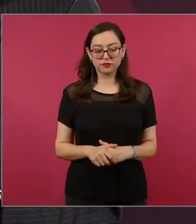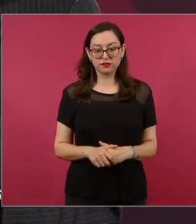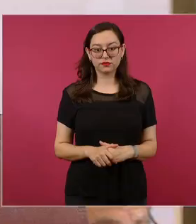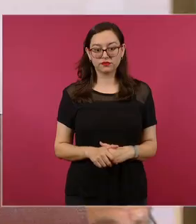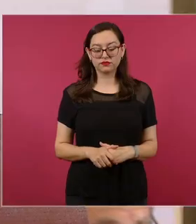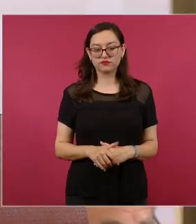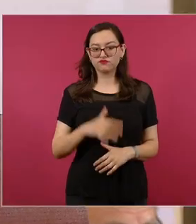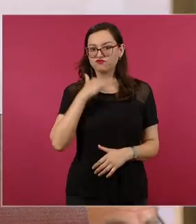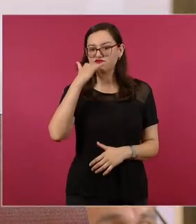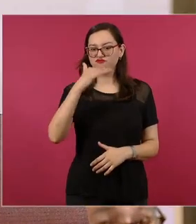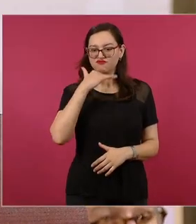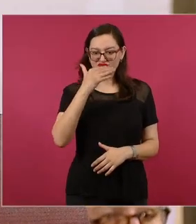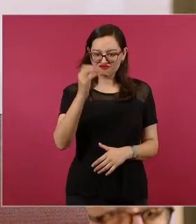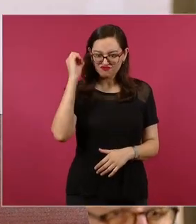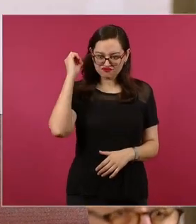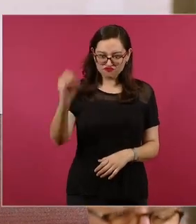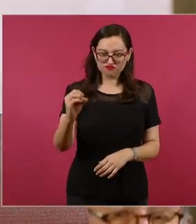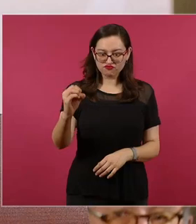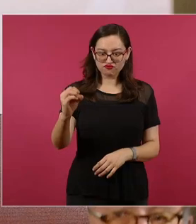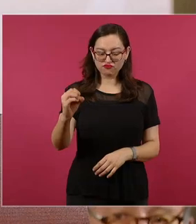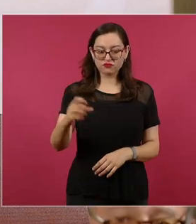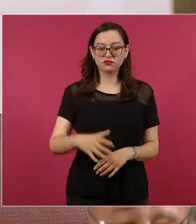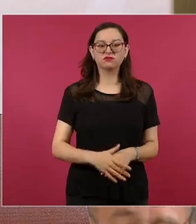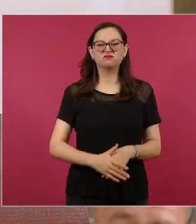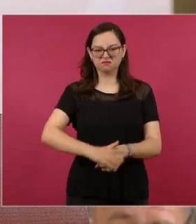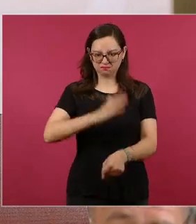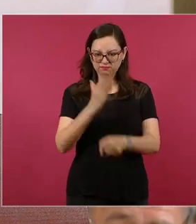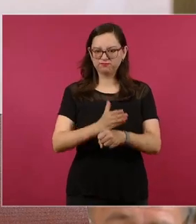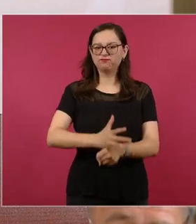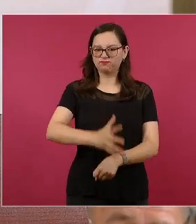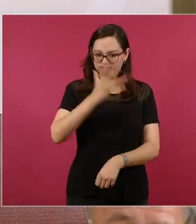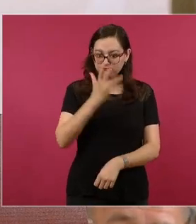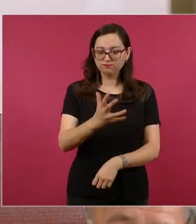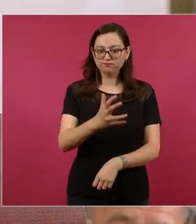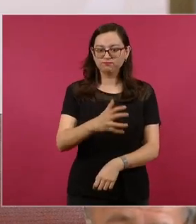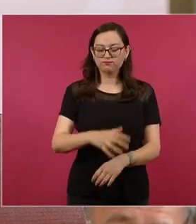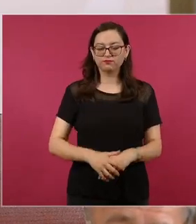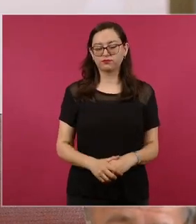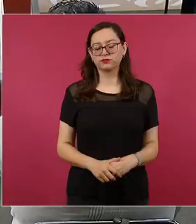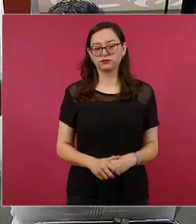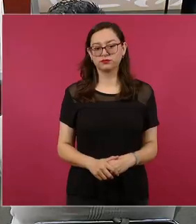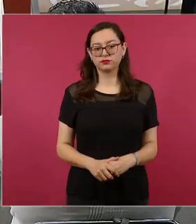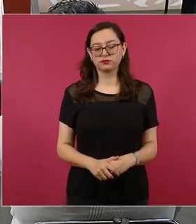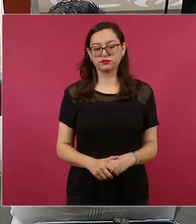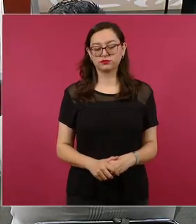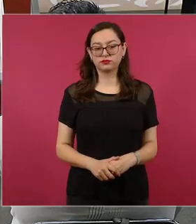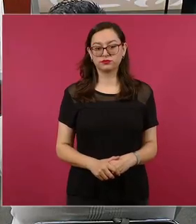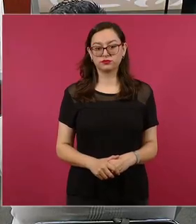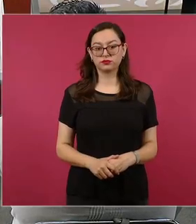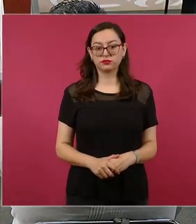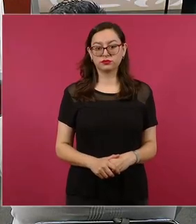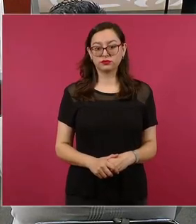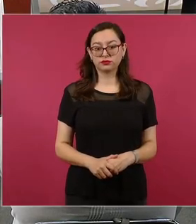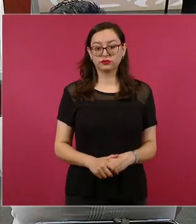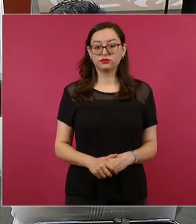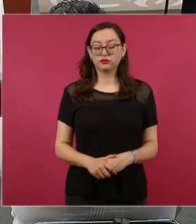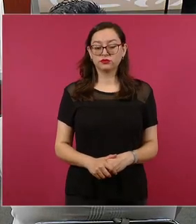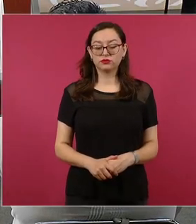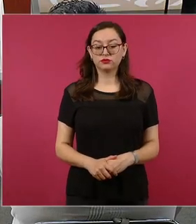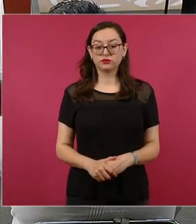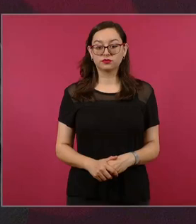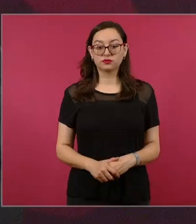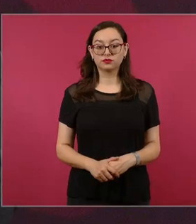Cero corrupción, cero impunidad, porque eso es lo que